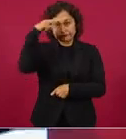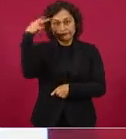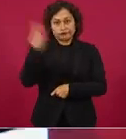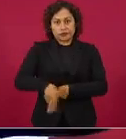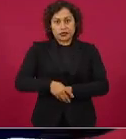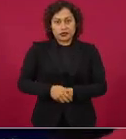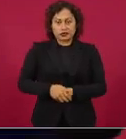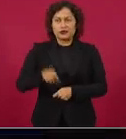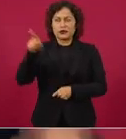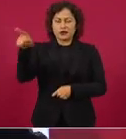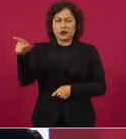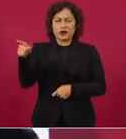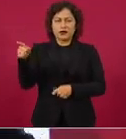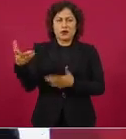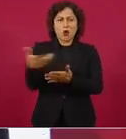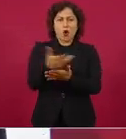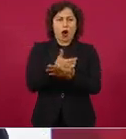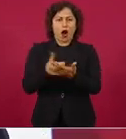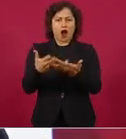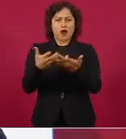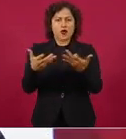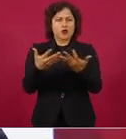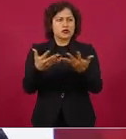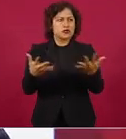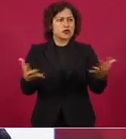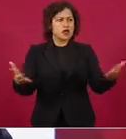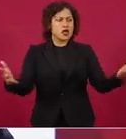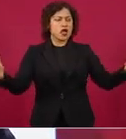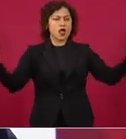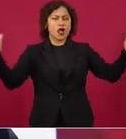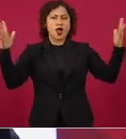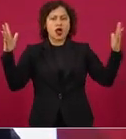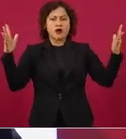con grandes extensiones de tierras ejidales,